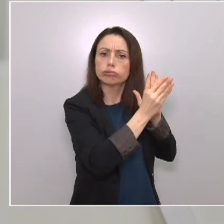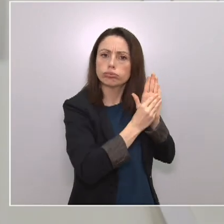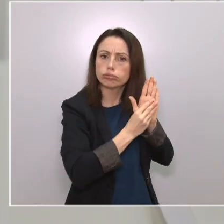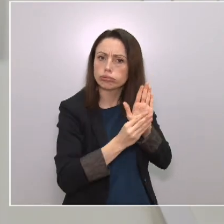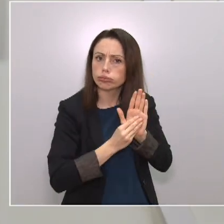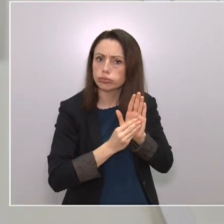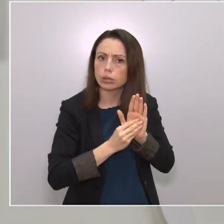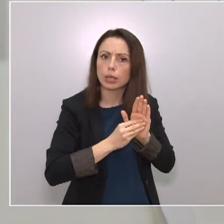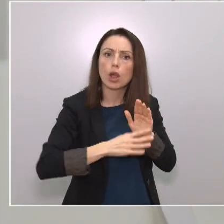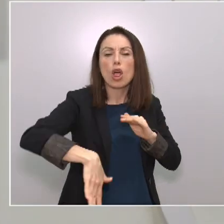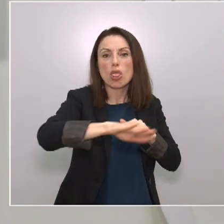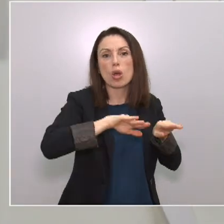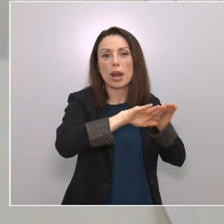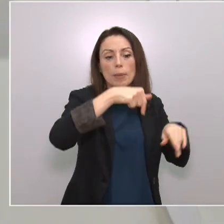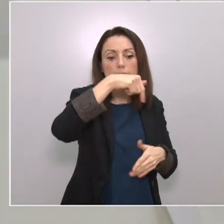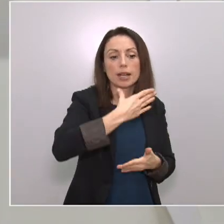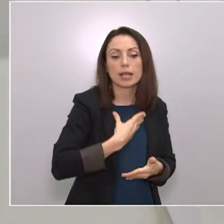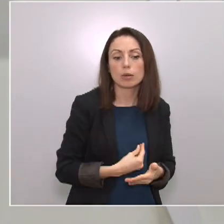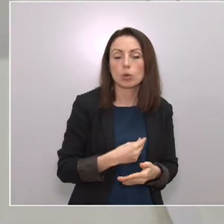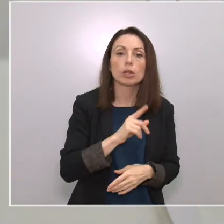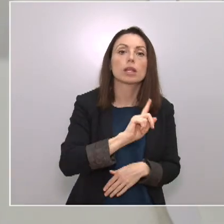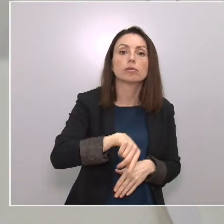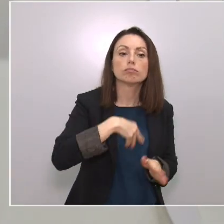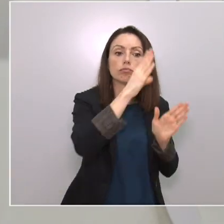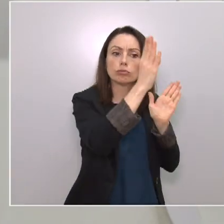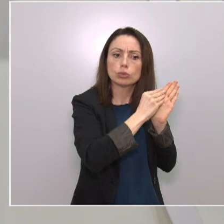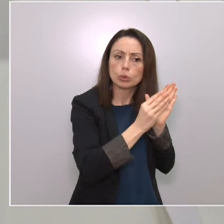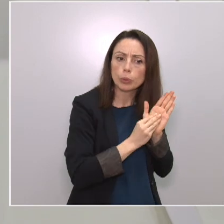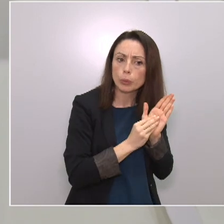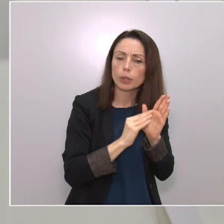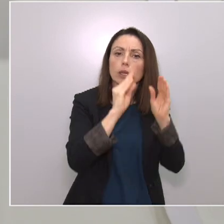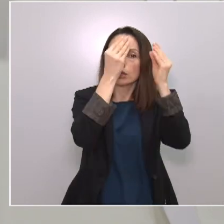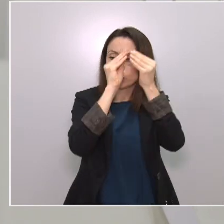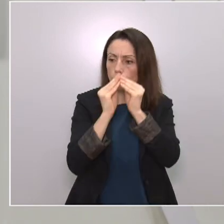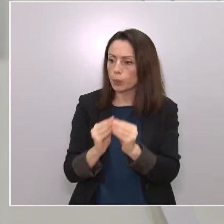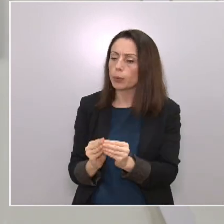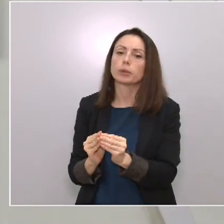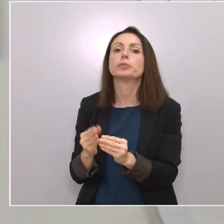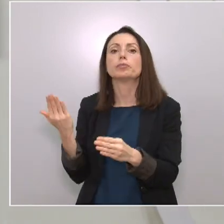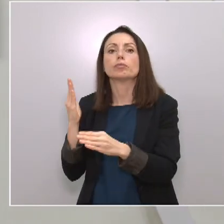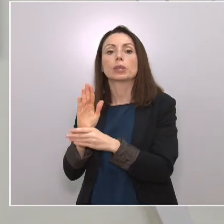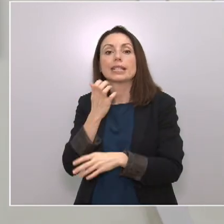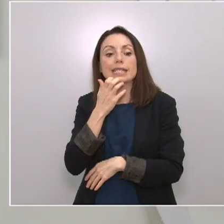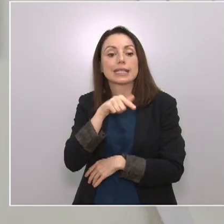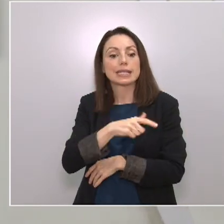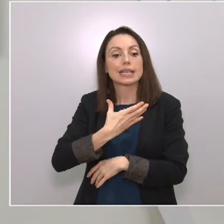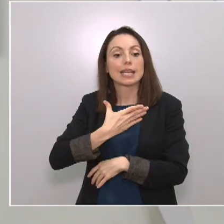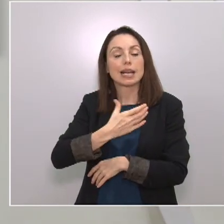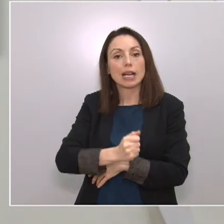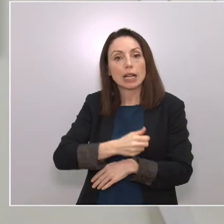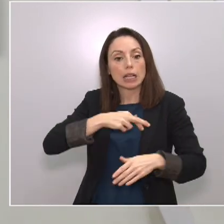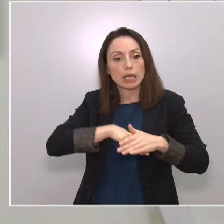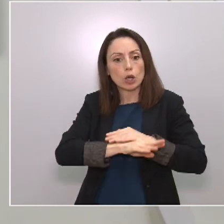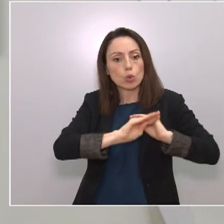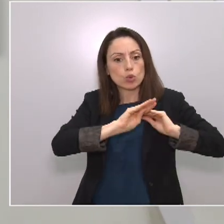la región de Murcia. Haremos, sin duda, las propuestas que ellos crean que pueden llevar a cabo y con los recursos